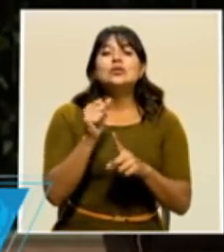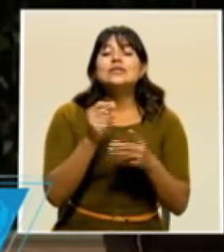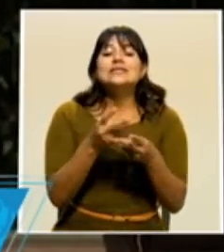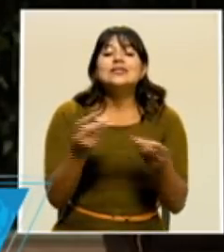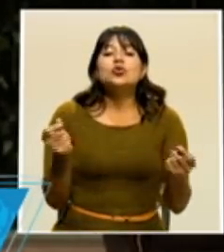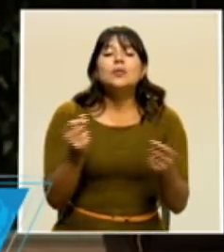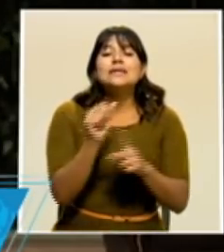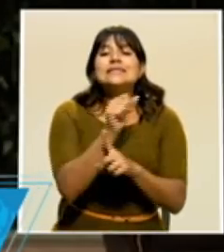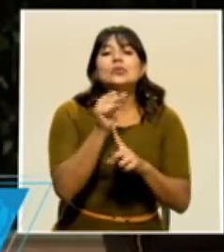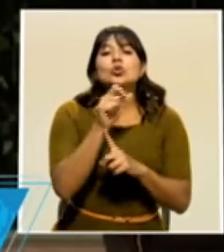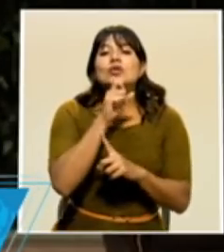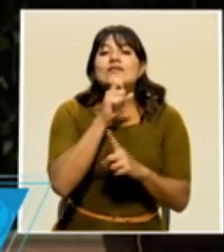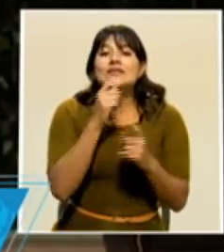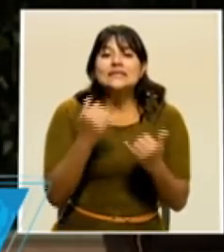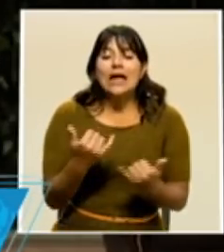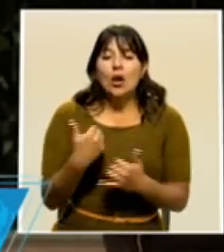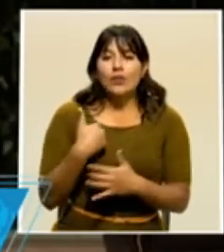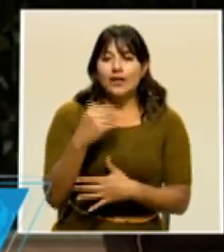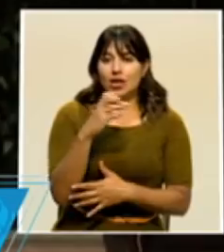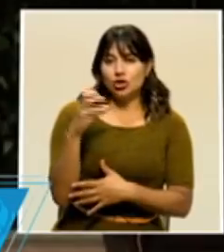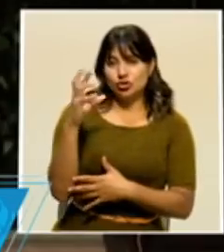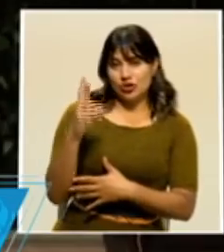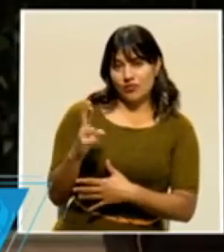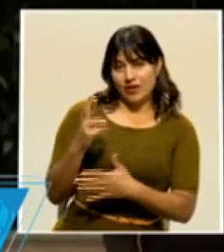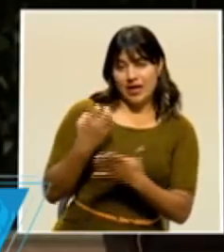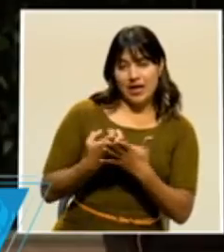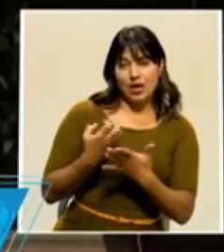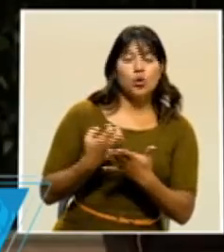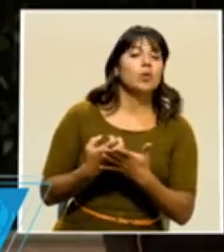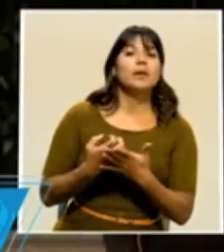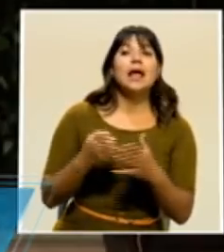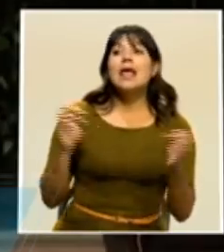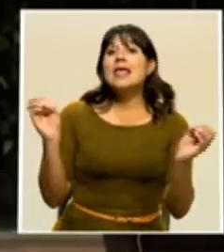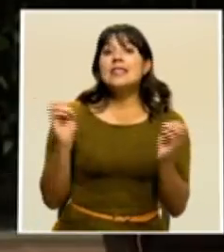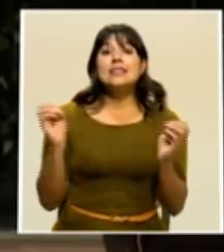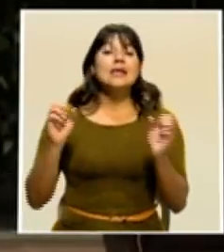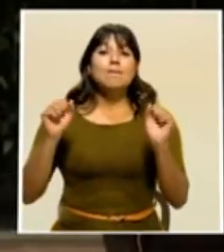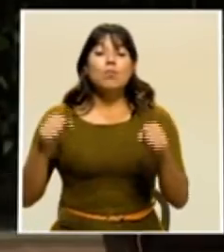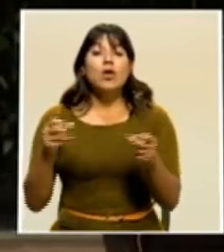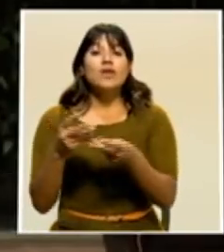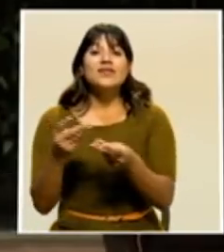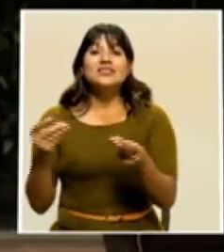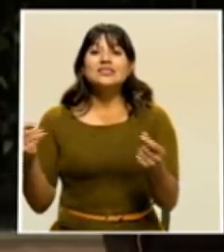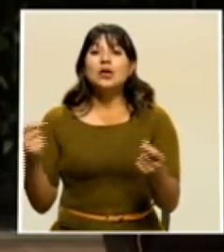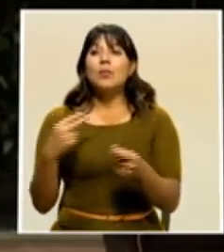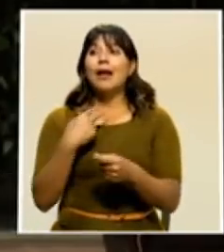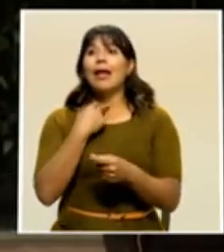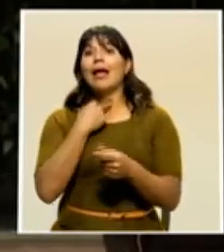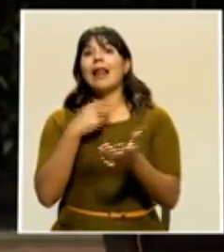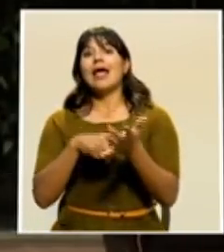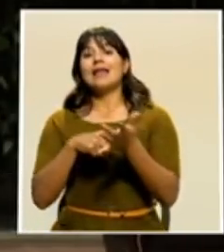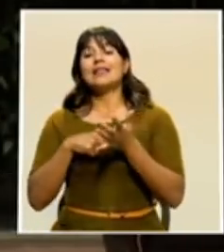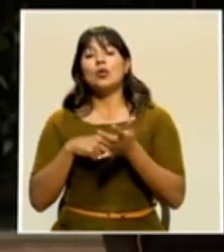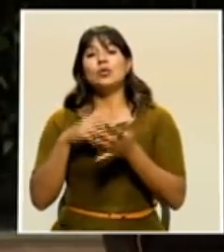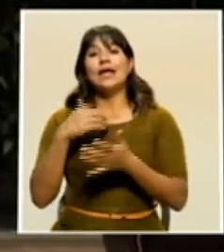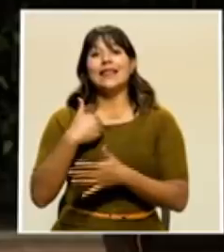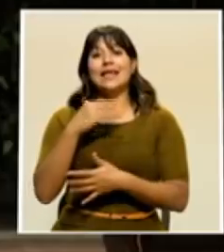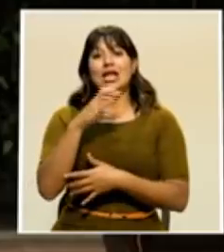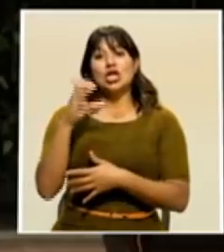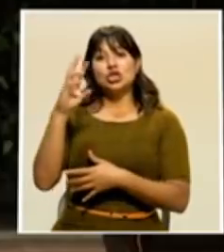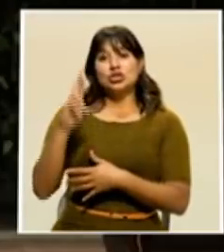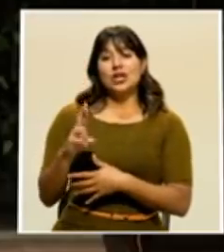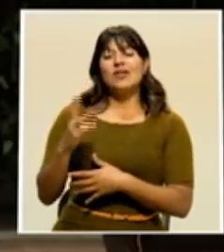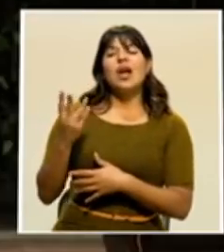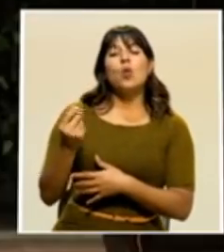va a resolver el endeudamiento que va a cerrar este año lamentablemente en un 70.5 del